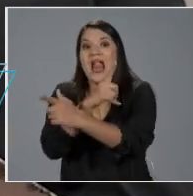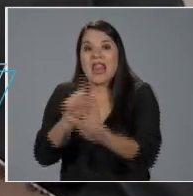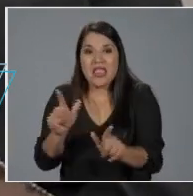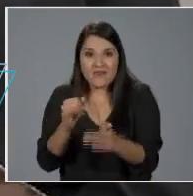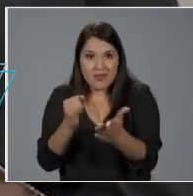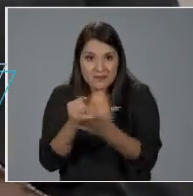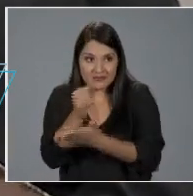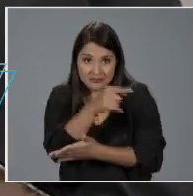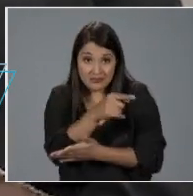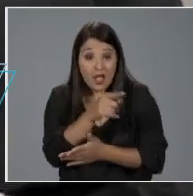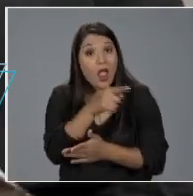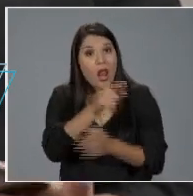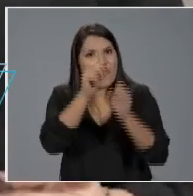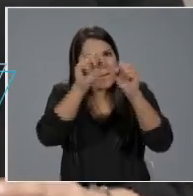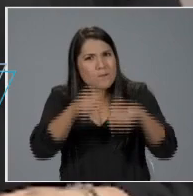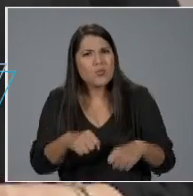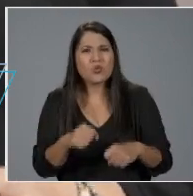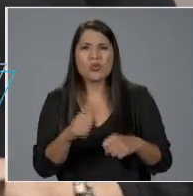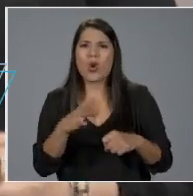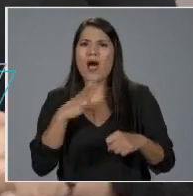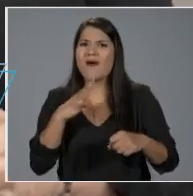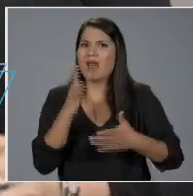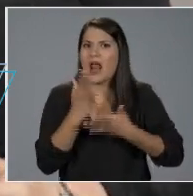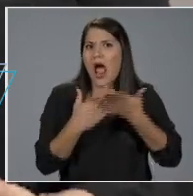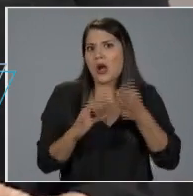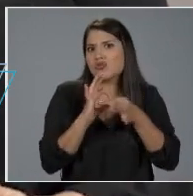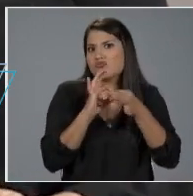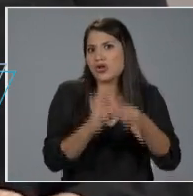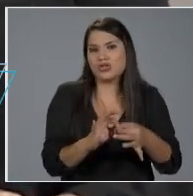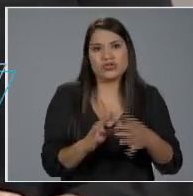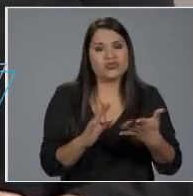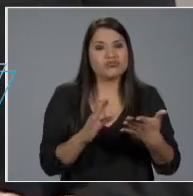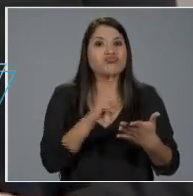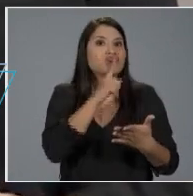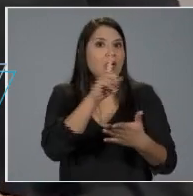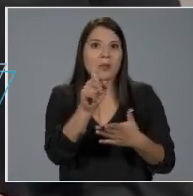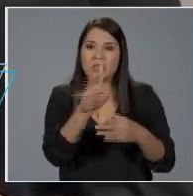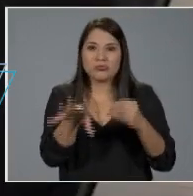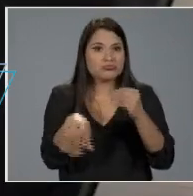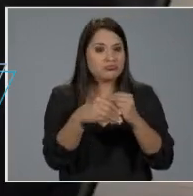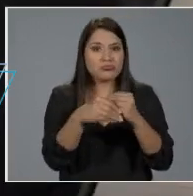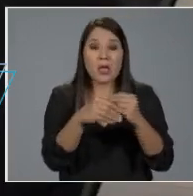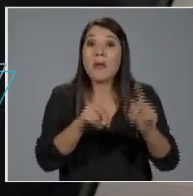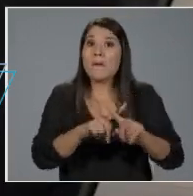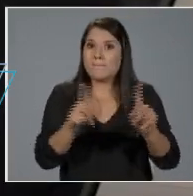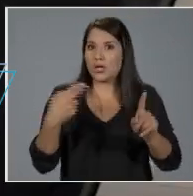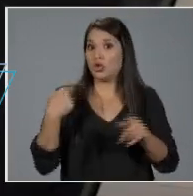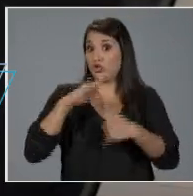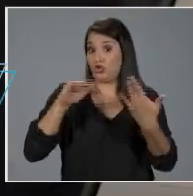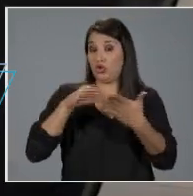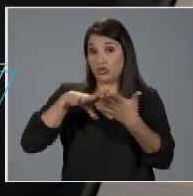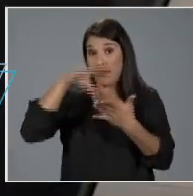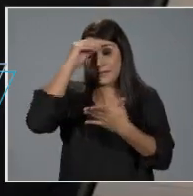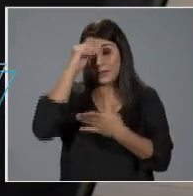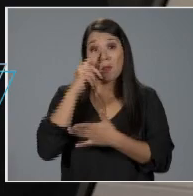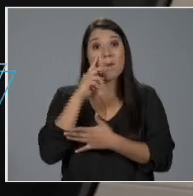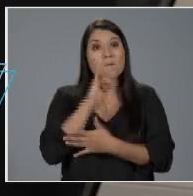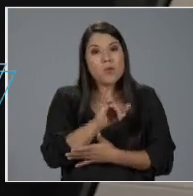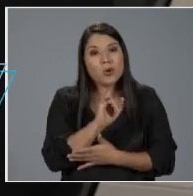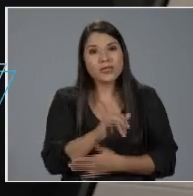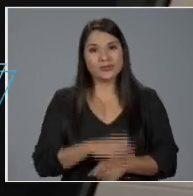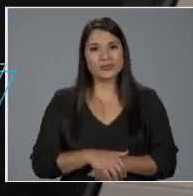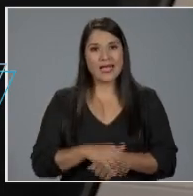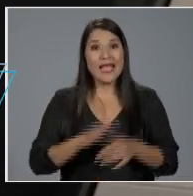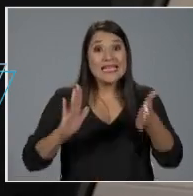Él pudo haber hecho alguna alusión a esto, que en realidad no lo involucra, pero que aprendimos todo de esto. Esto sirvió,